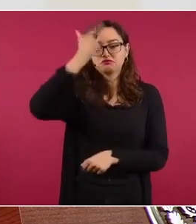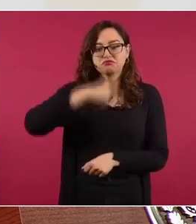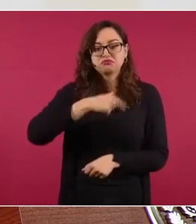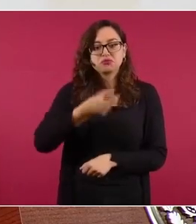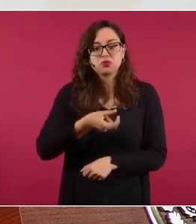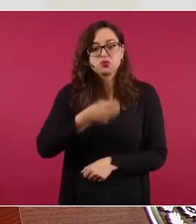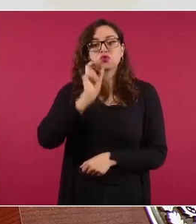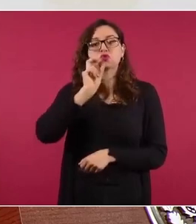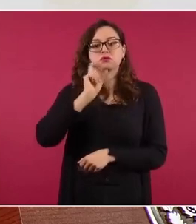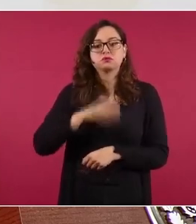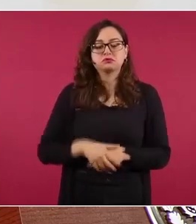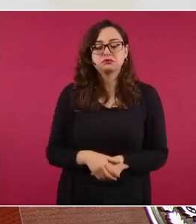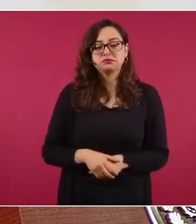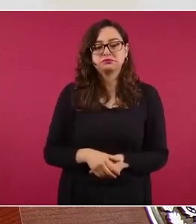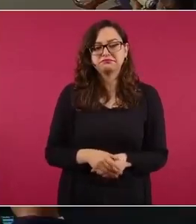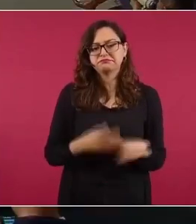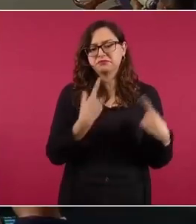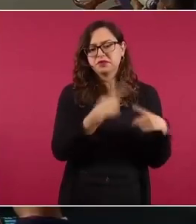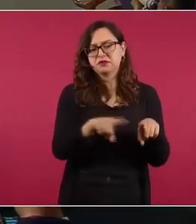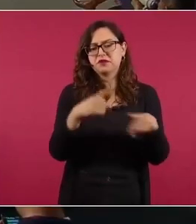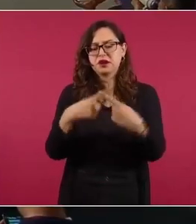para varias